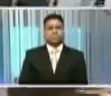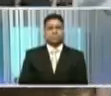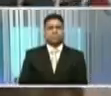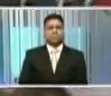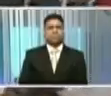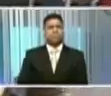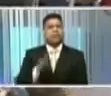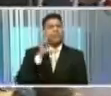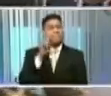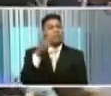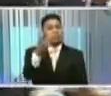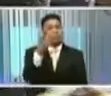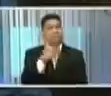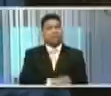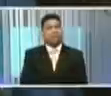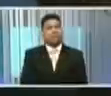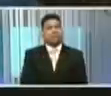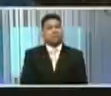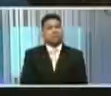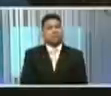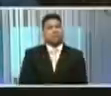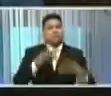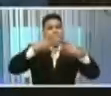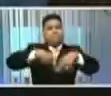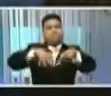Fíjense ustedes, estas jornadas de movilización